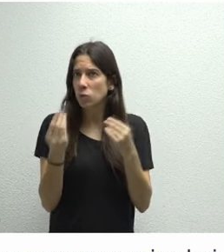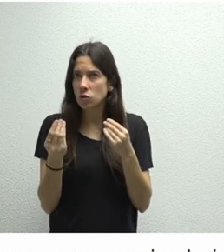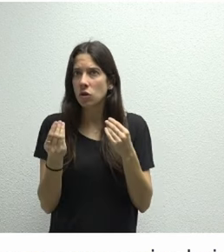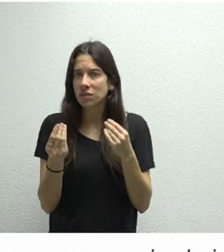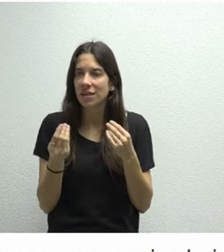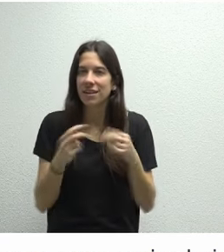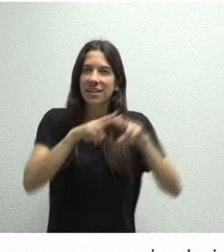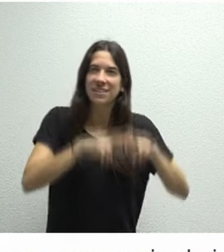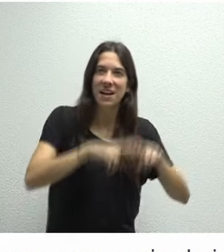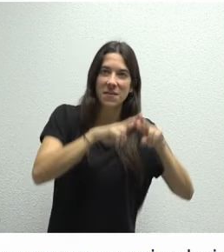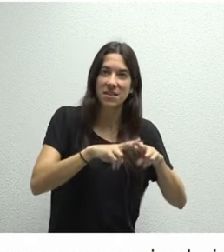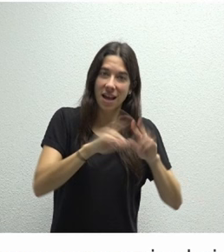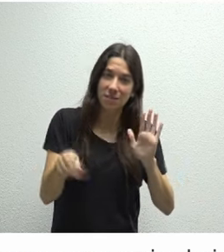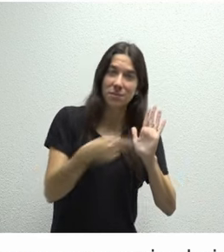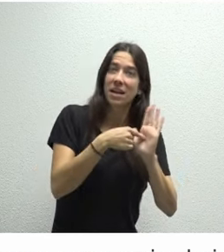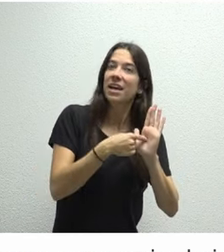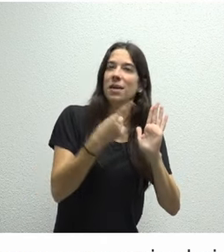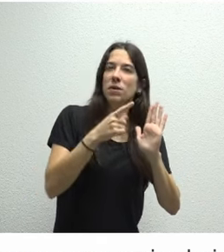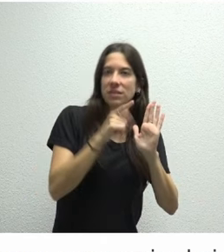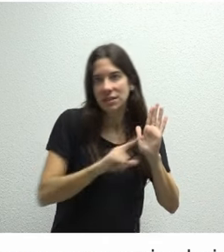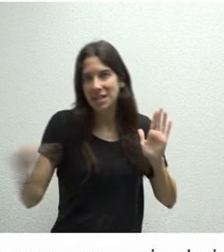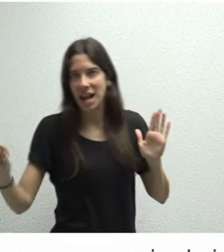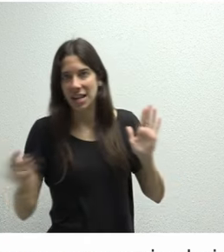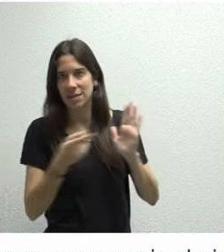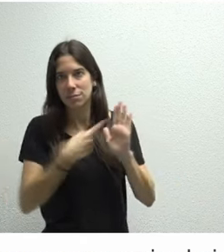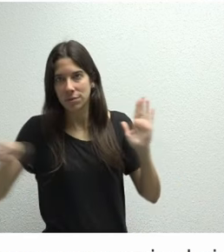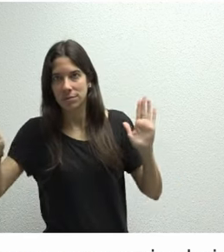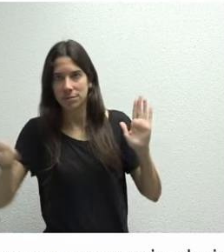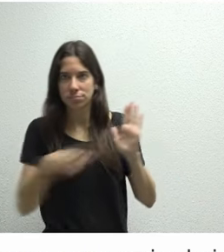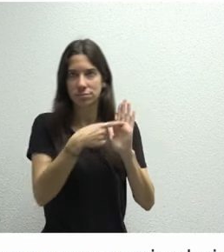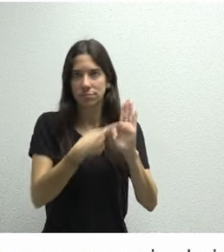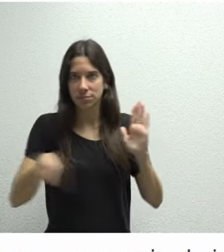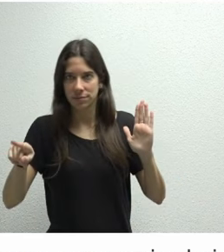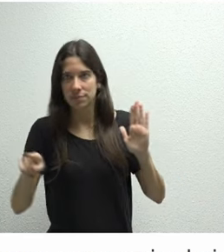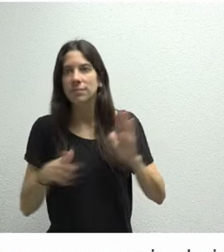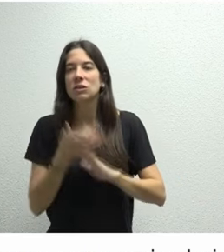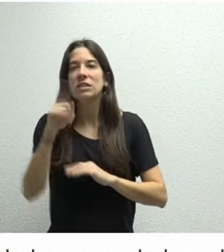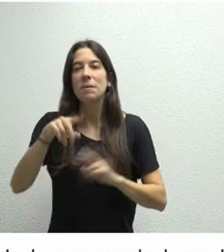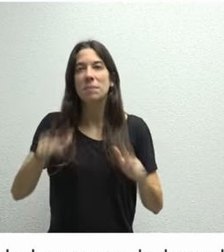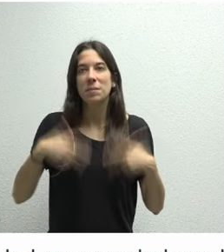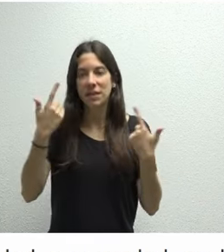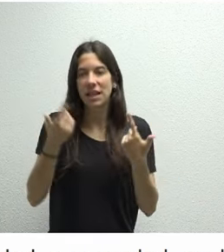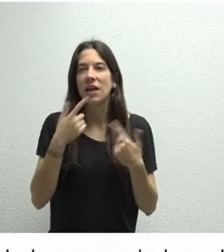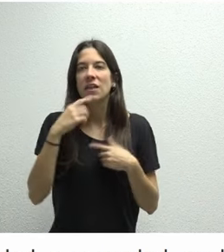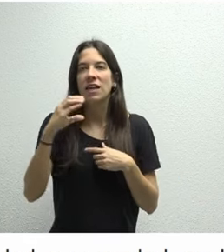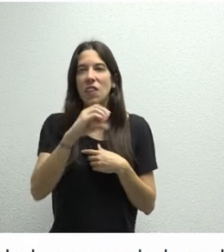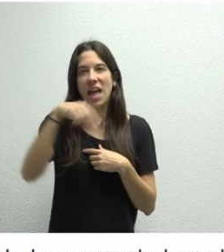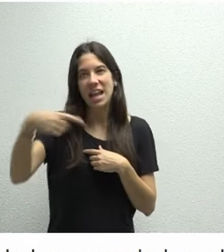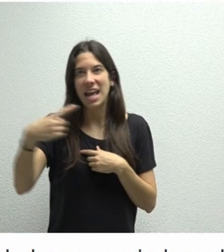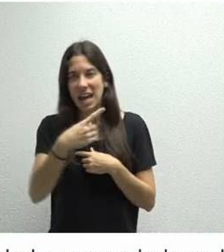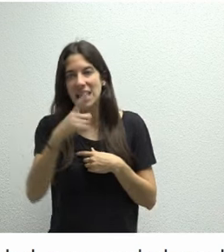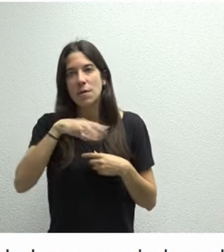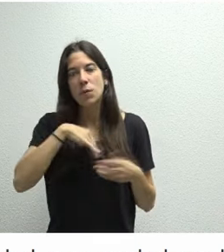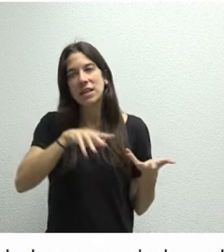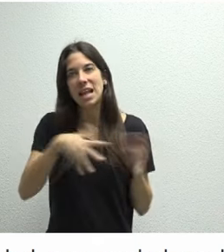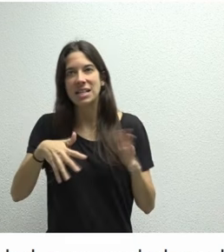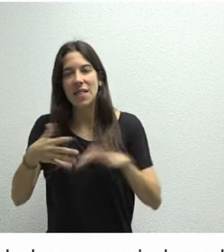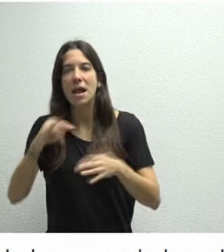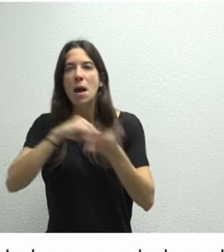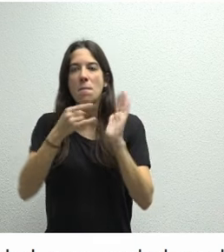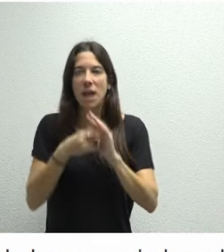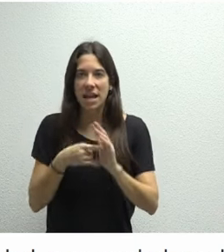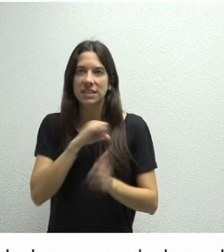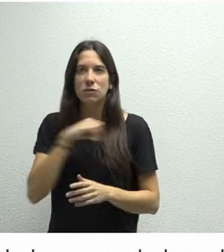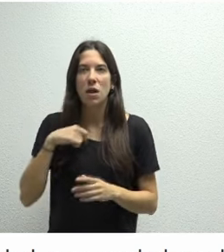salen y nos permite hacer otra vez trasladando desde el tmg los planes individualizados de tratamiento